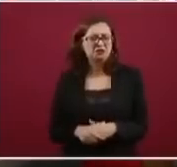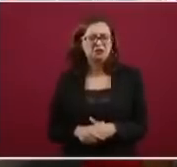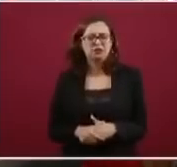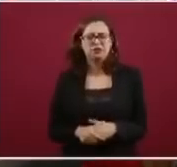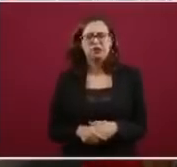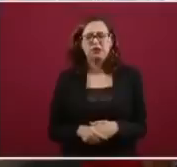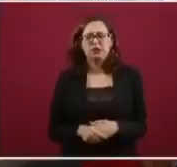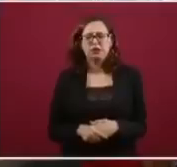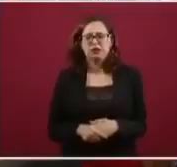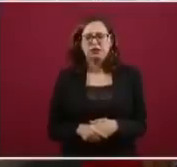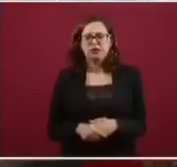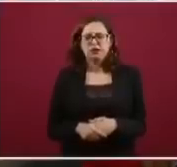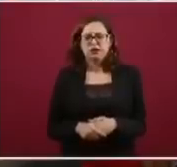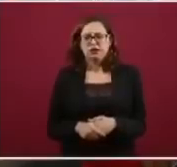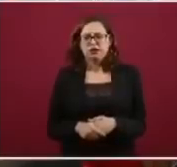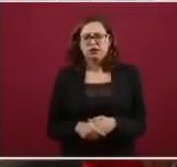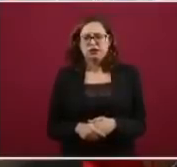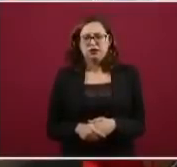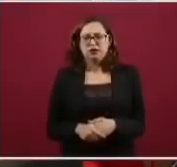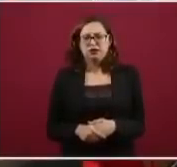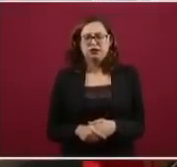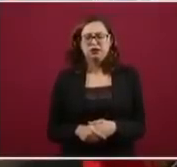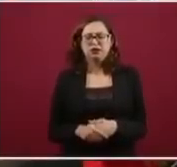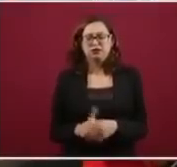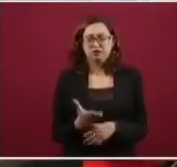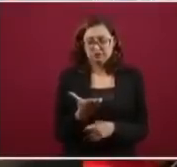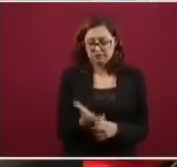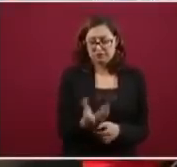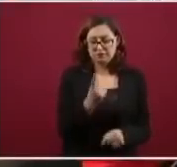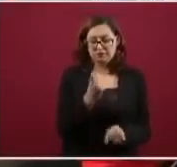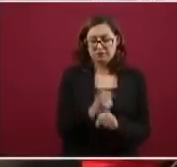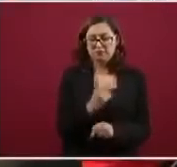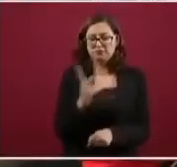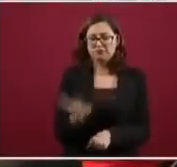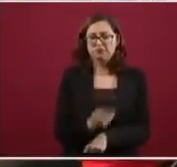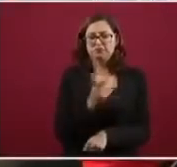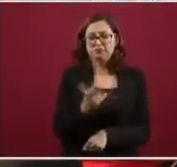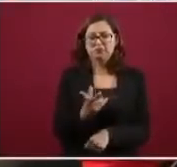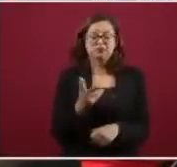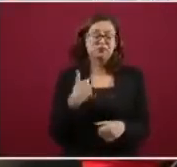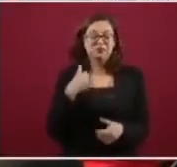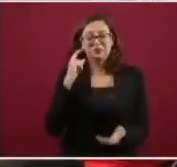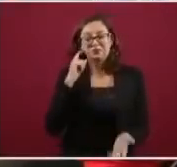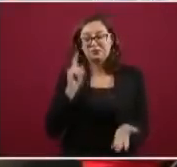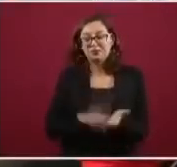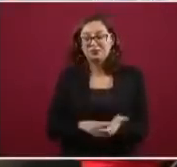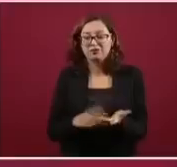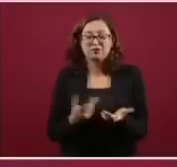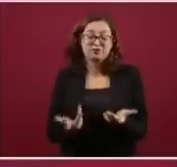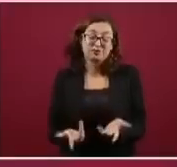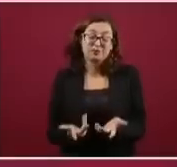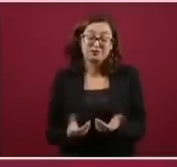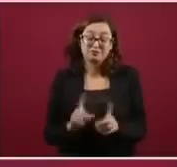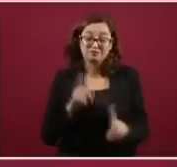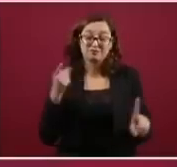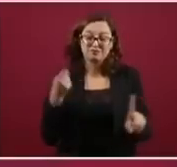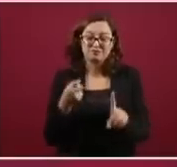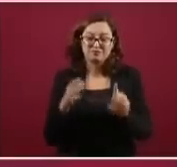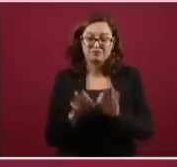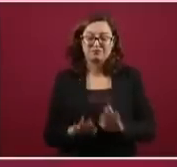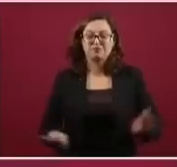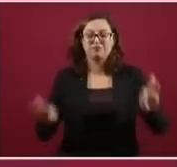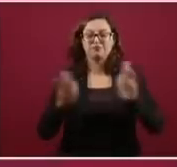bueno empiezo empiezo con la primera pregunta y yo lloro jesús pregunta muy importante y central